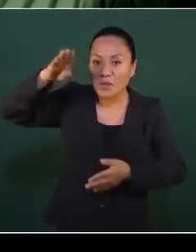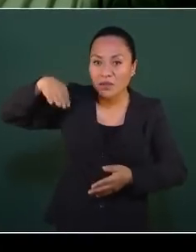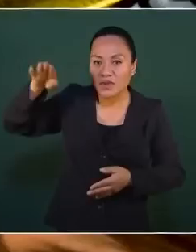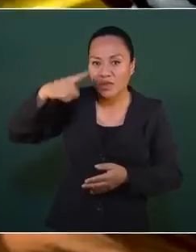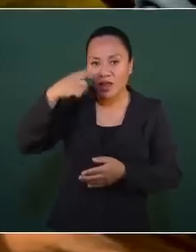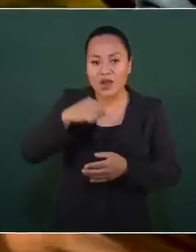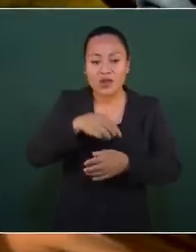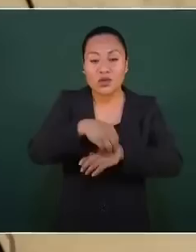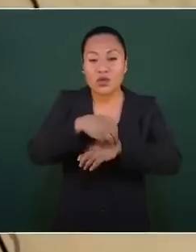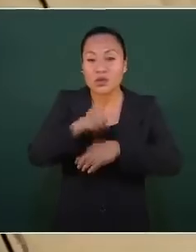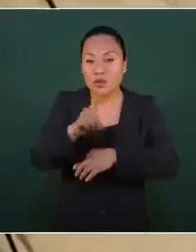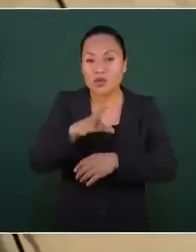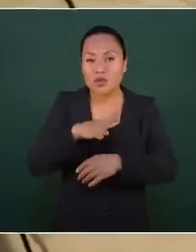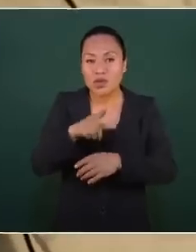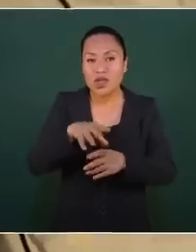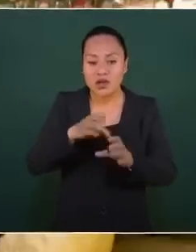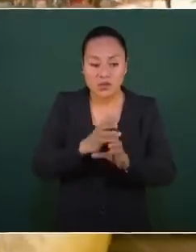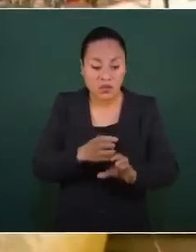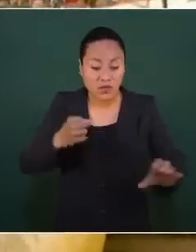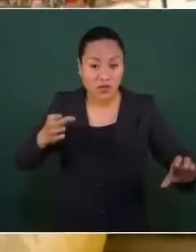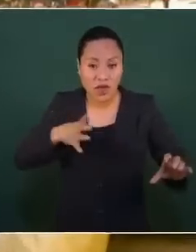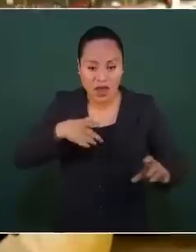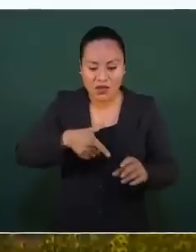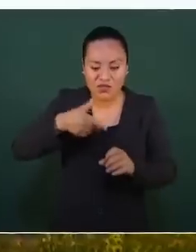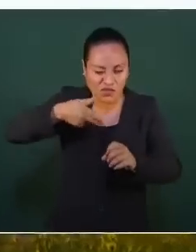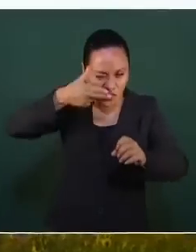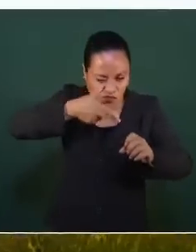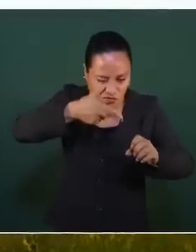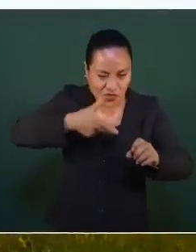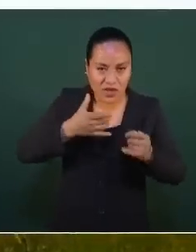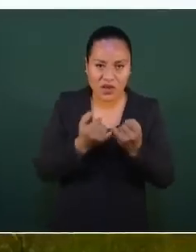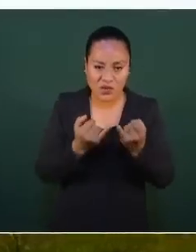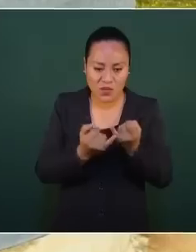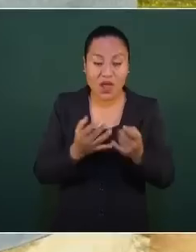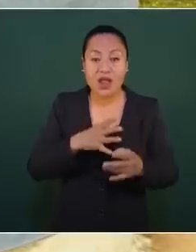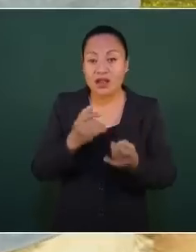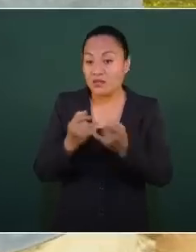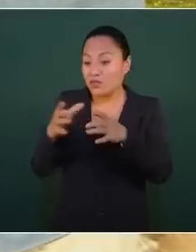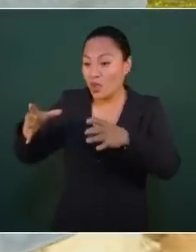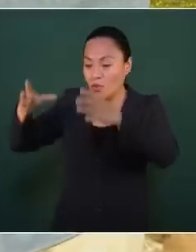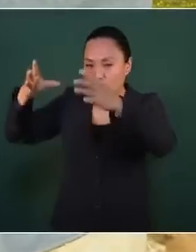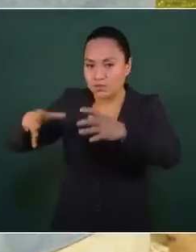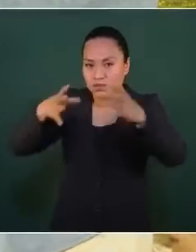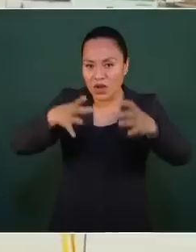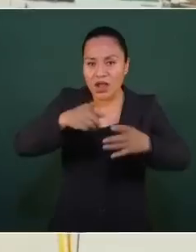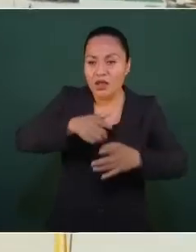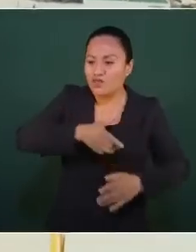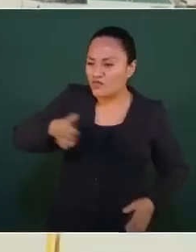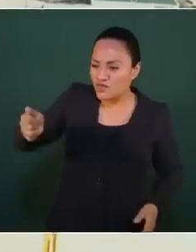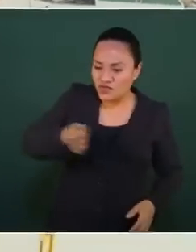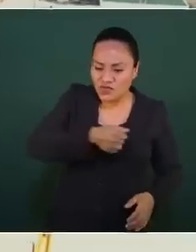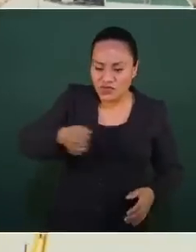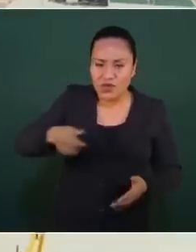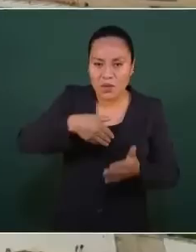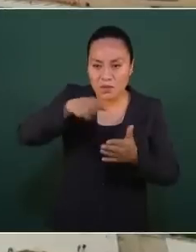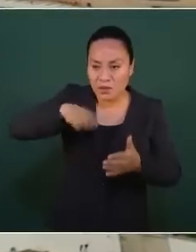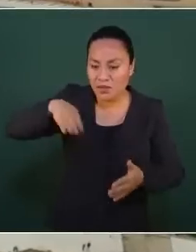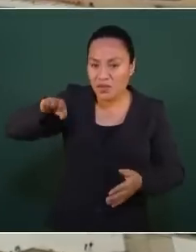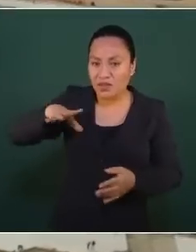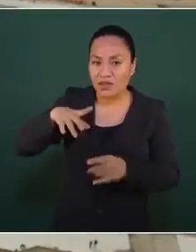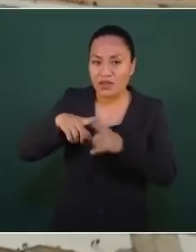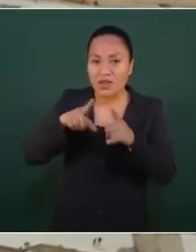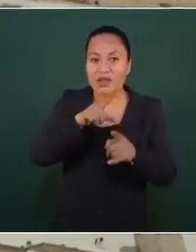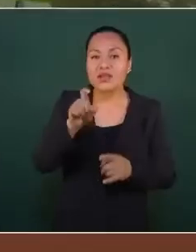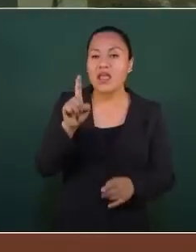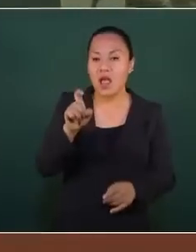atmosférico 1. Se realiza la unión de tubería base de soldadura, de igual forma, aplicación de pintura en cuerpo exterior del tanque vertical